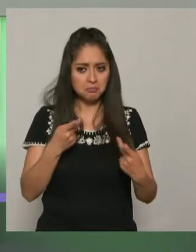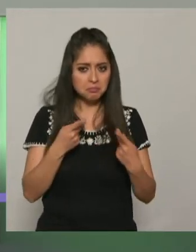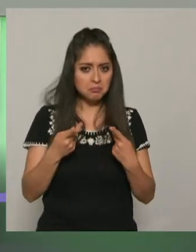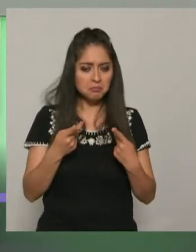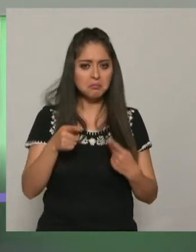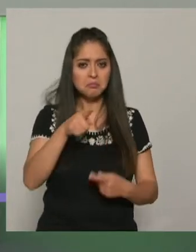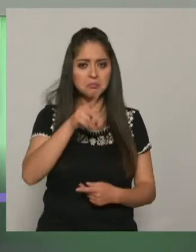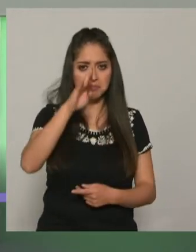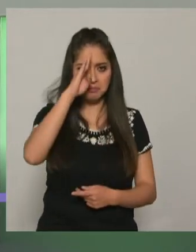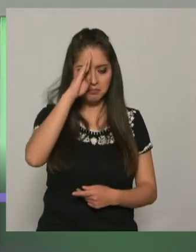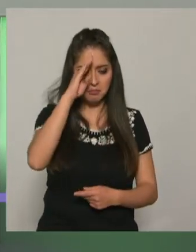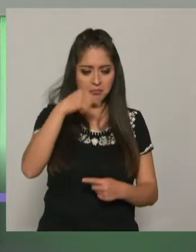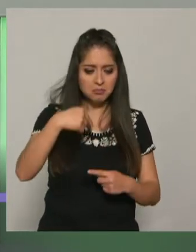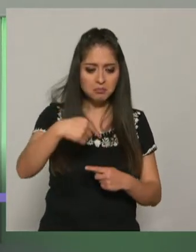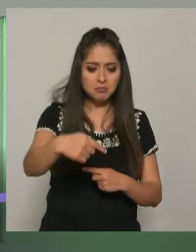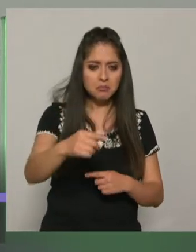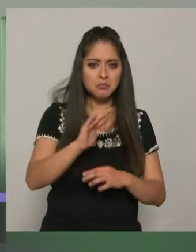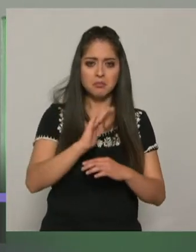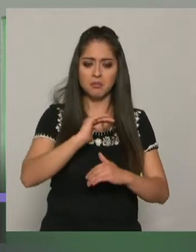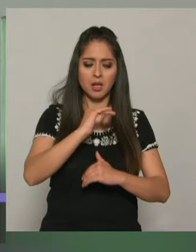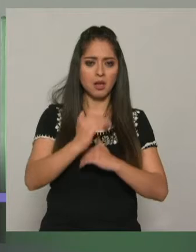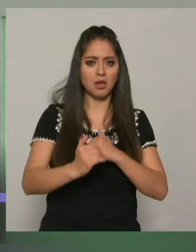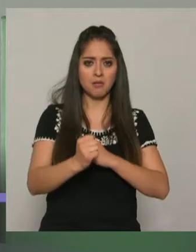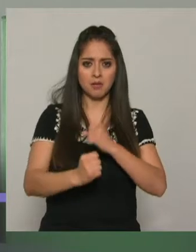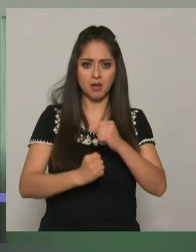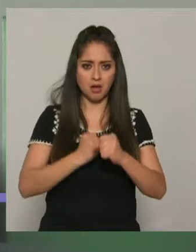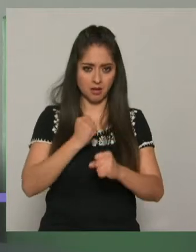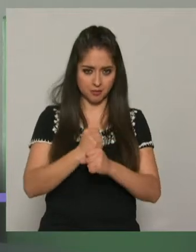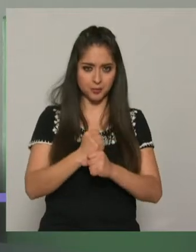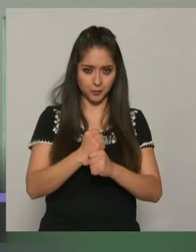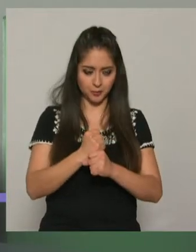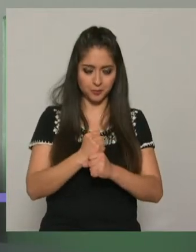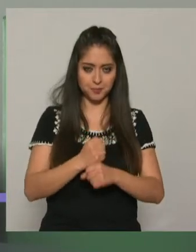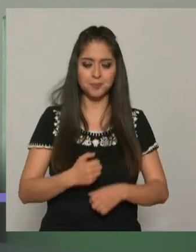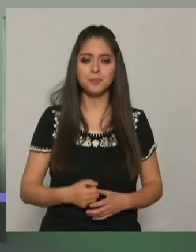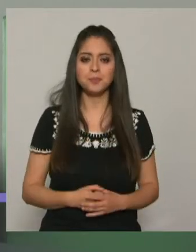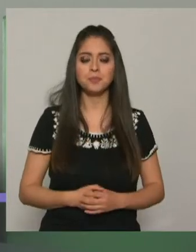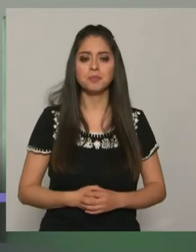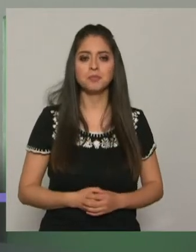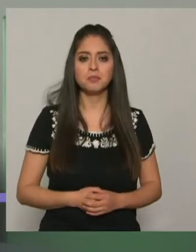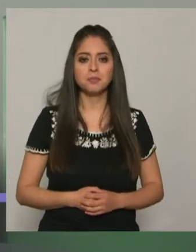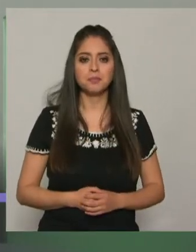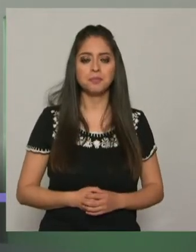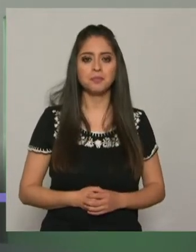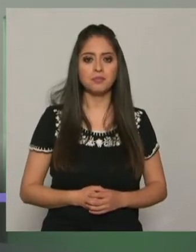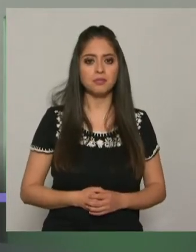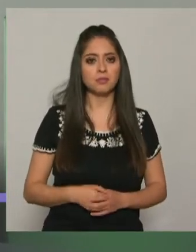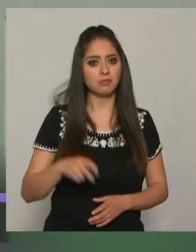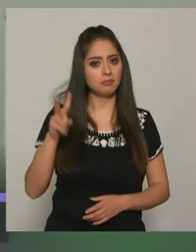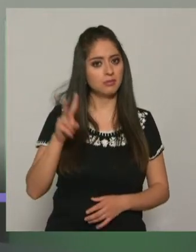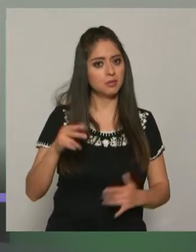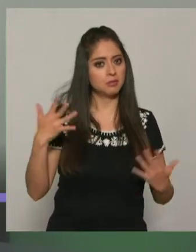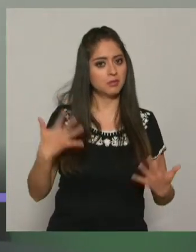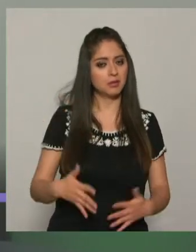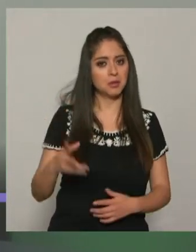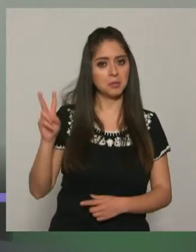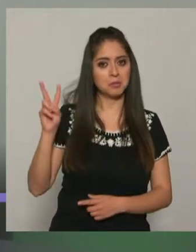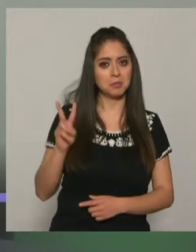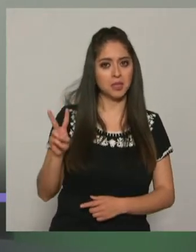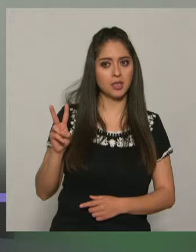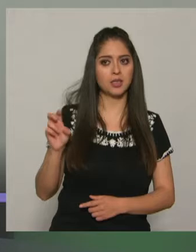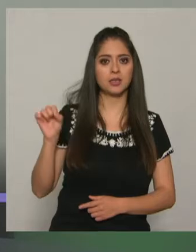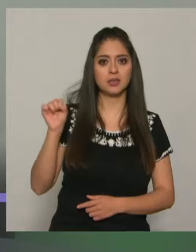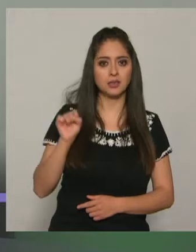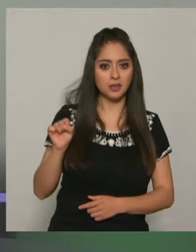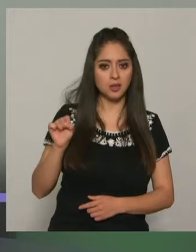para el fin de año. Acabamos de cerrar este largo fin de semana, pues que fue un fin de